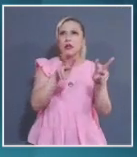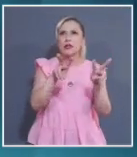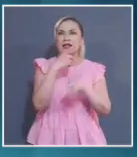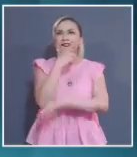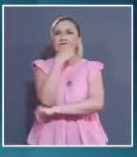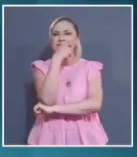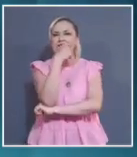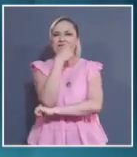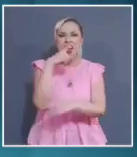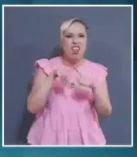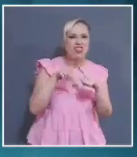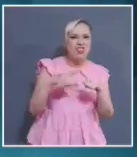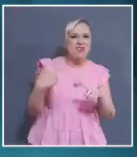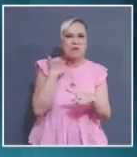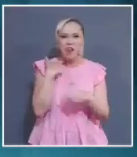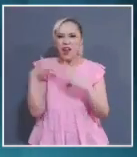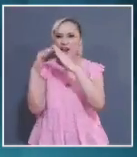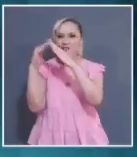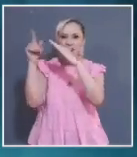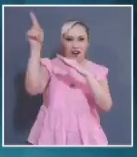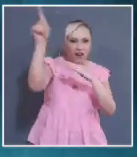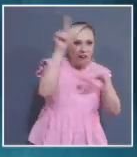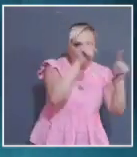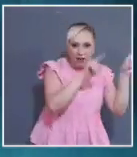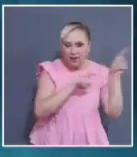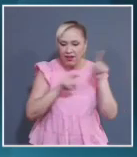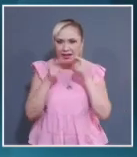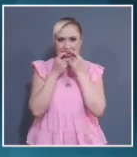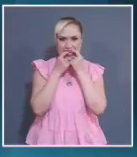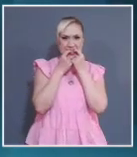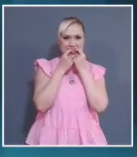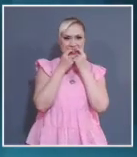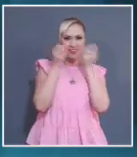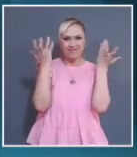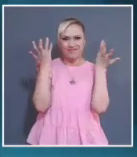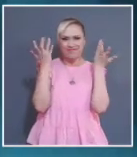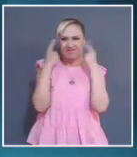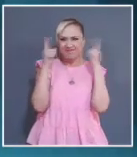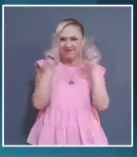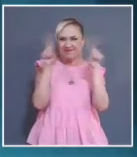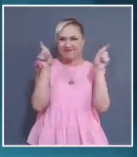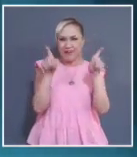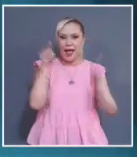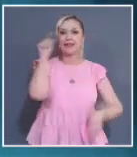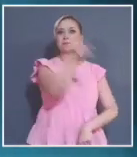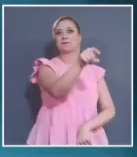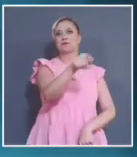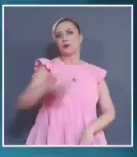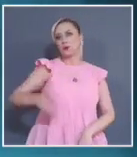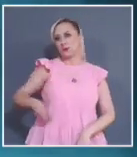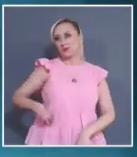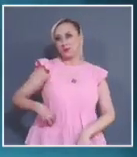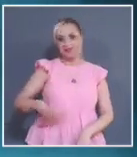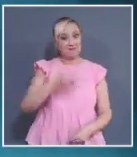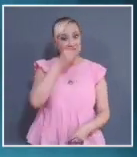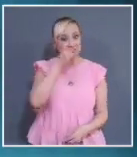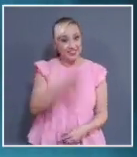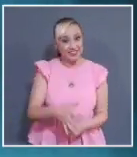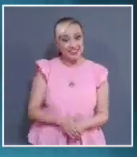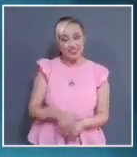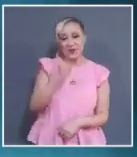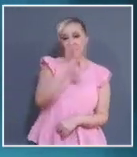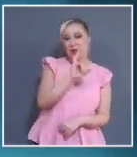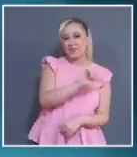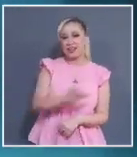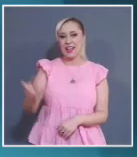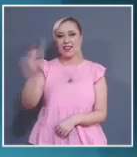mansión, buscando pistas e interrogando a los sospechosos hasta encontrar al culpable. Este mes, de jueves a domingo, en